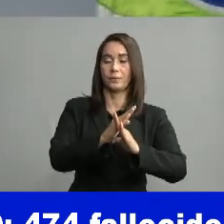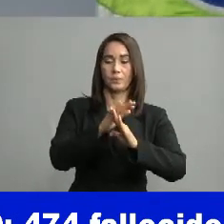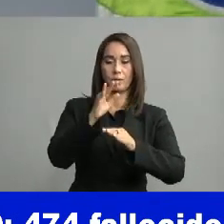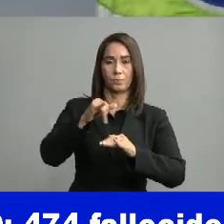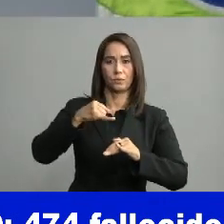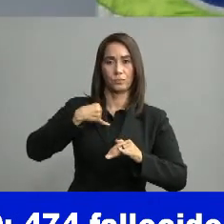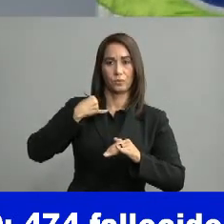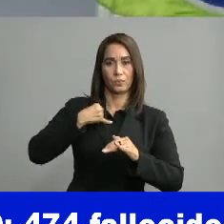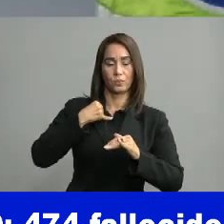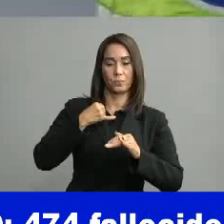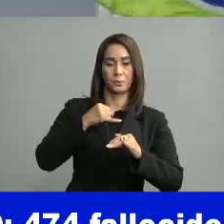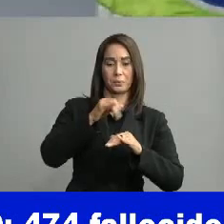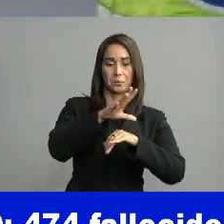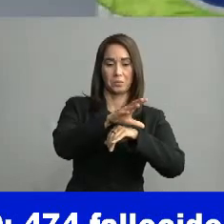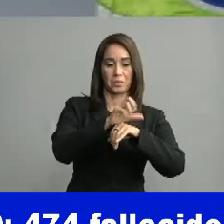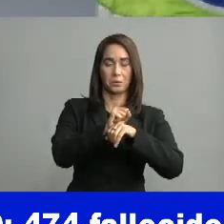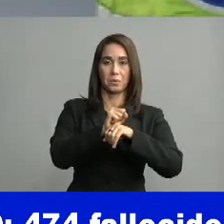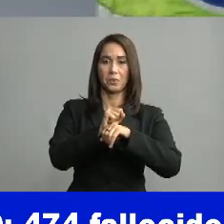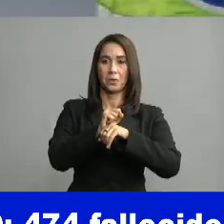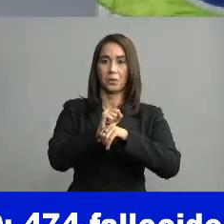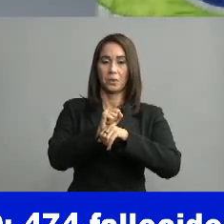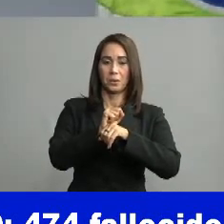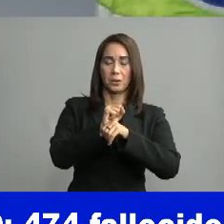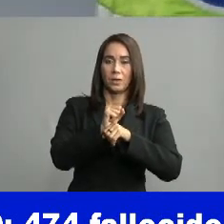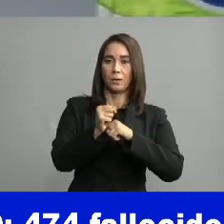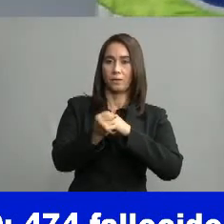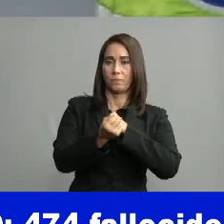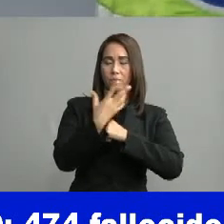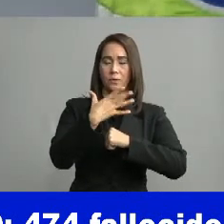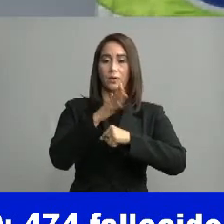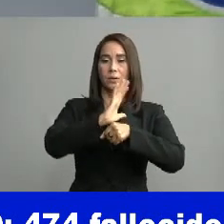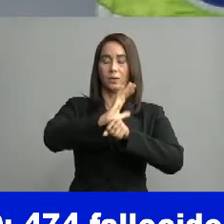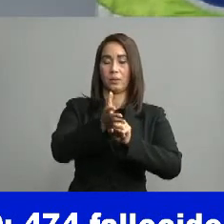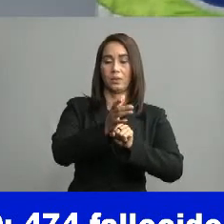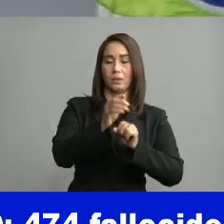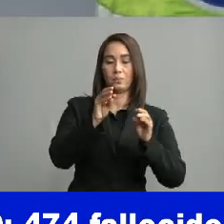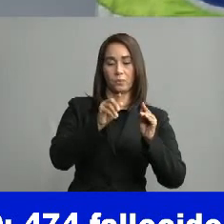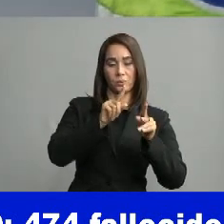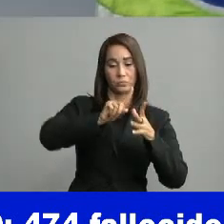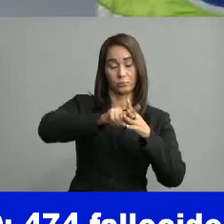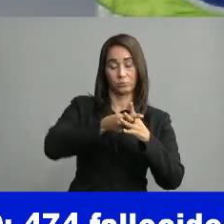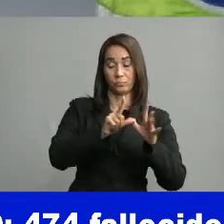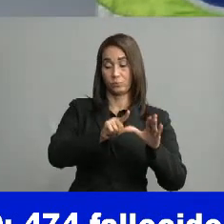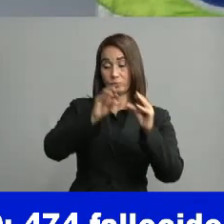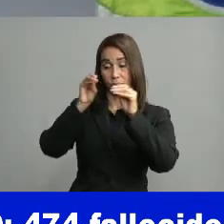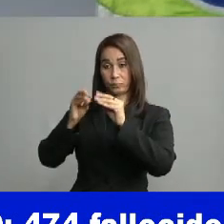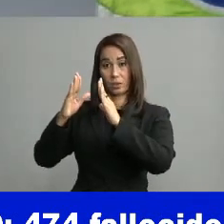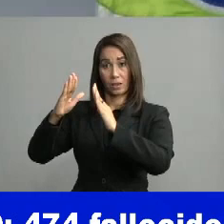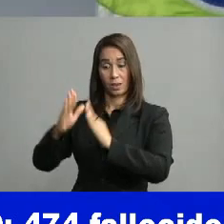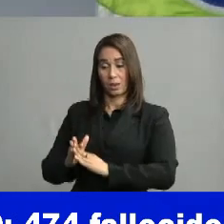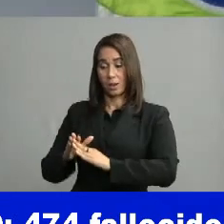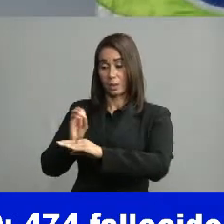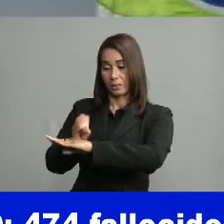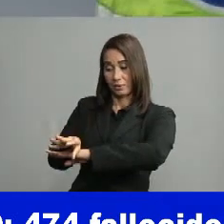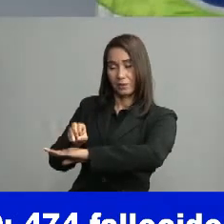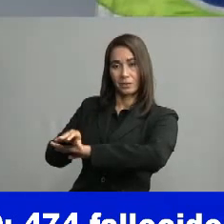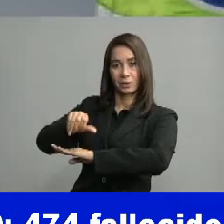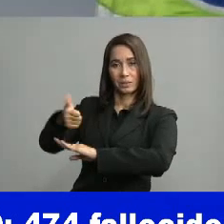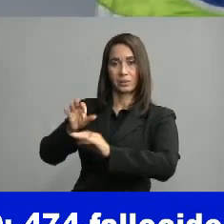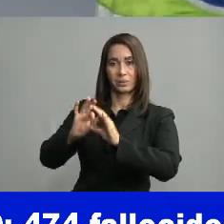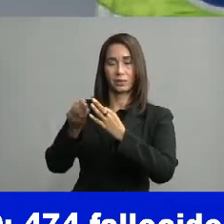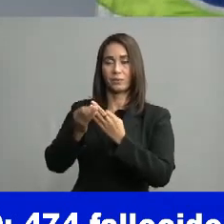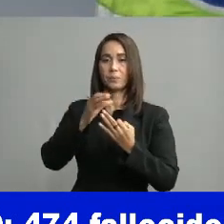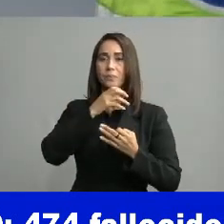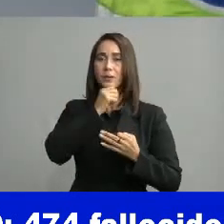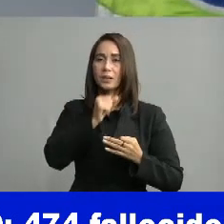población el COVID-19 con los contactos que habitualmente se tienen este tipo